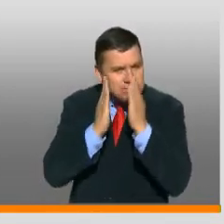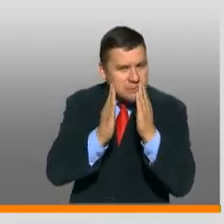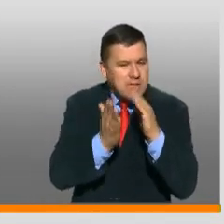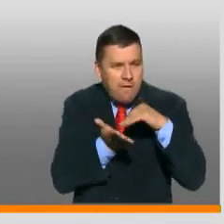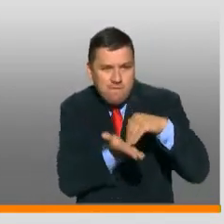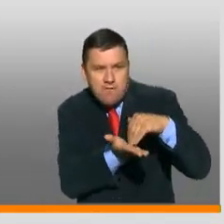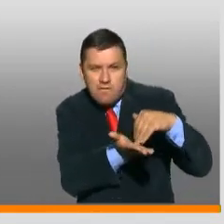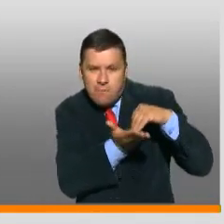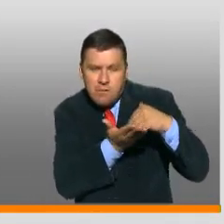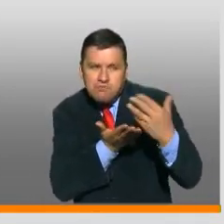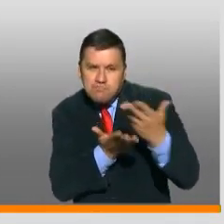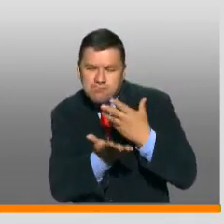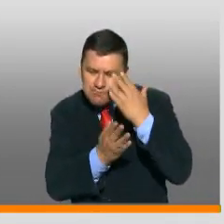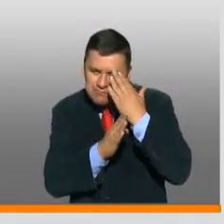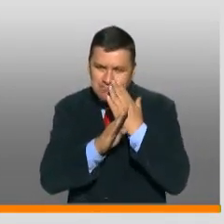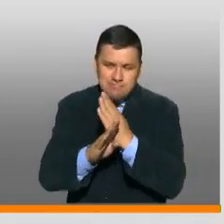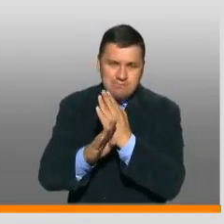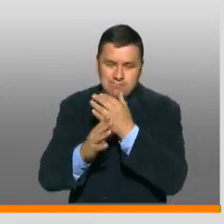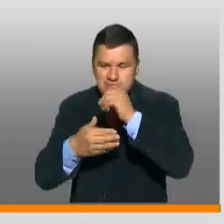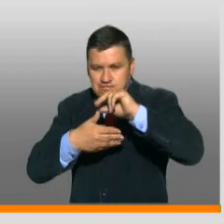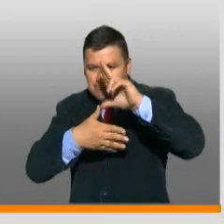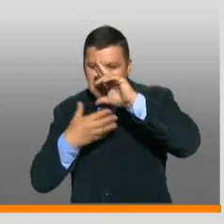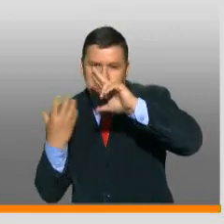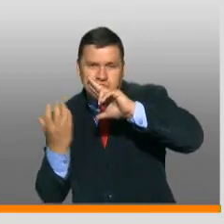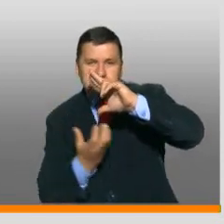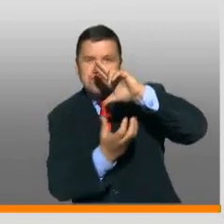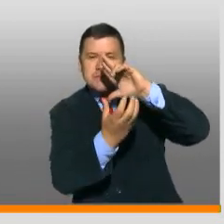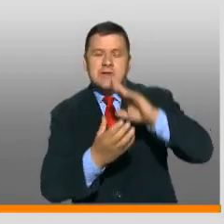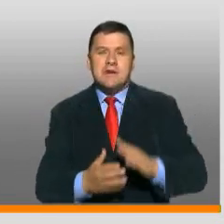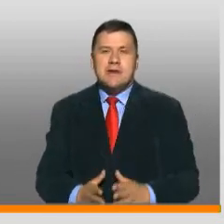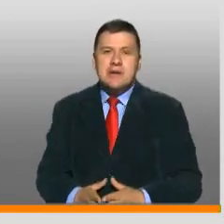fortalecer acciones frente a la migración transcontinental